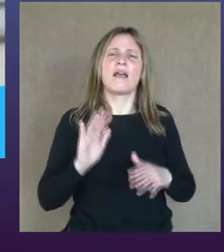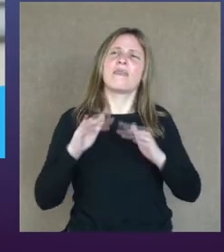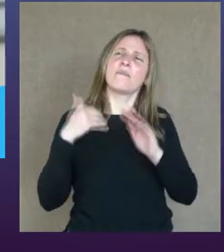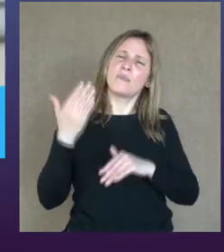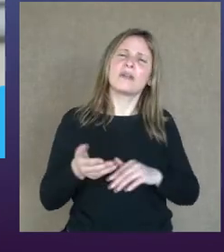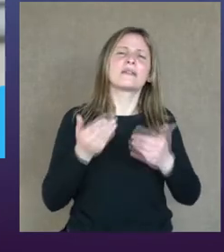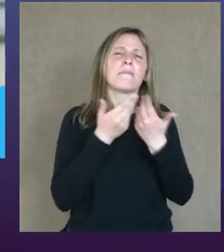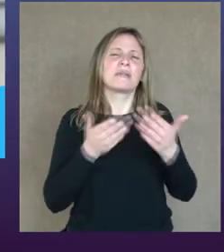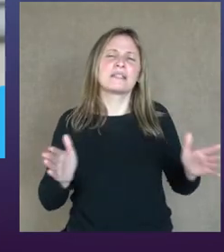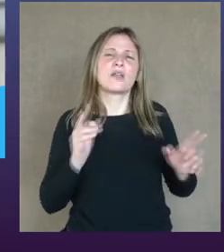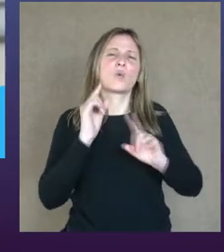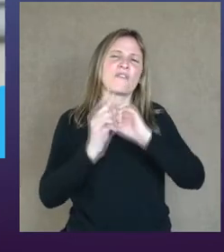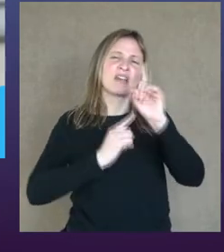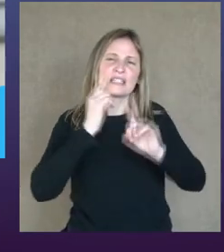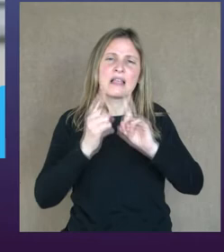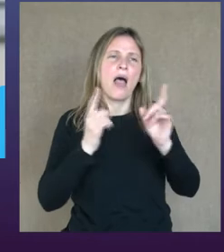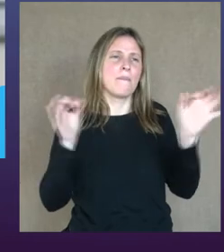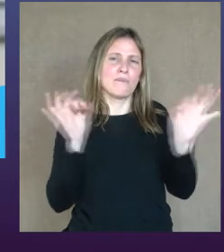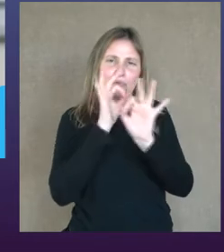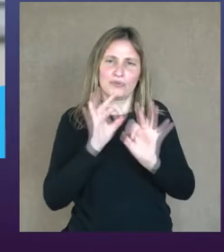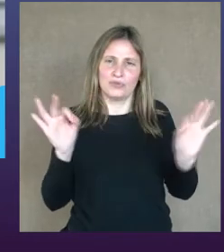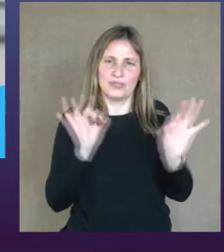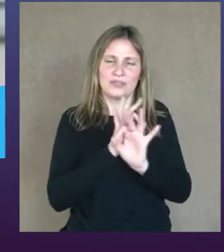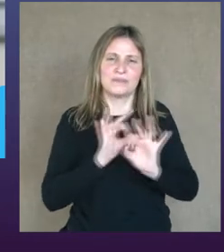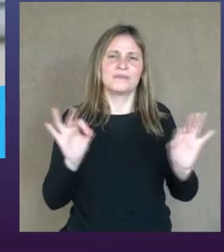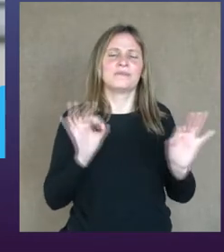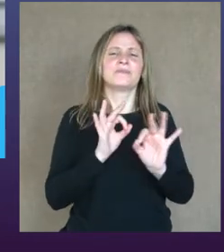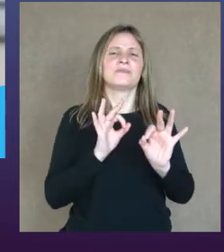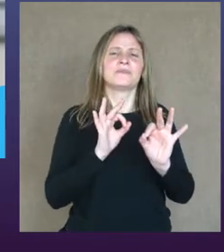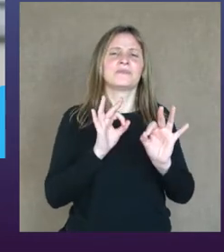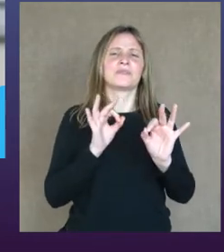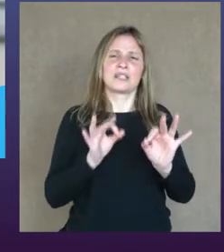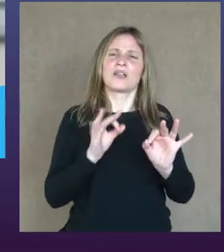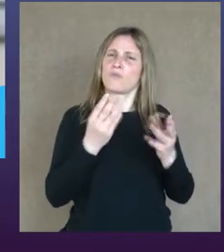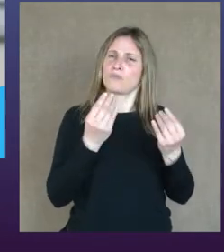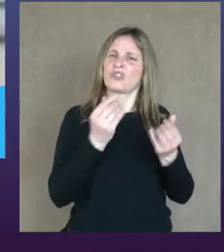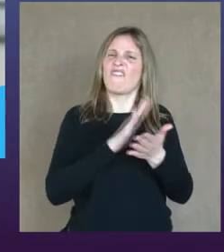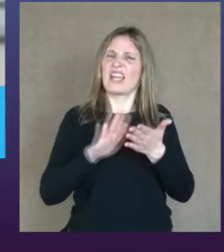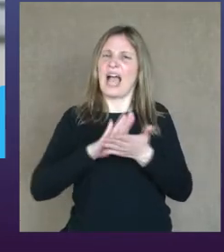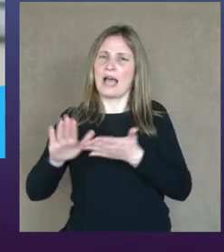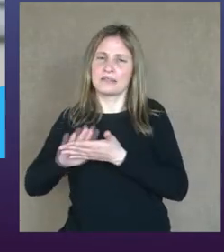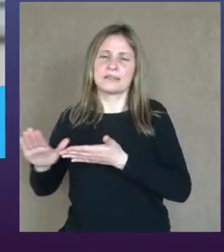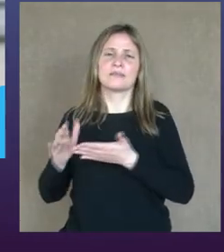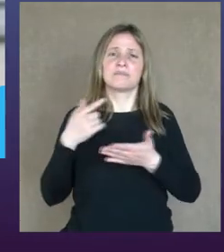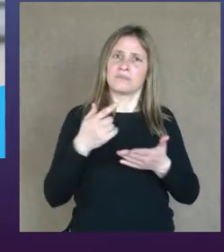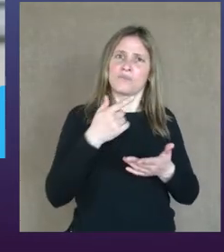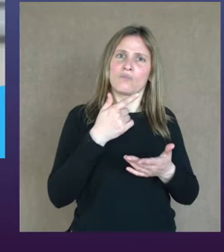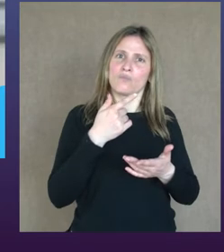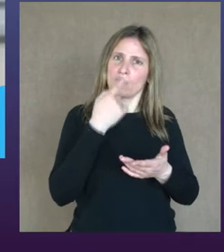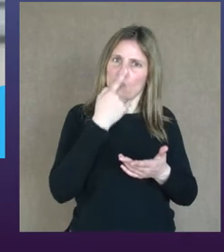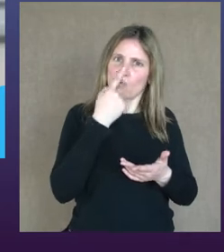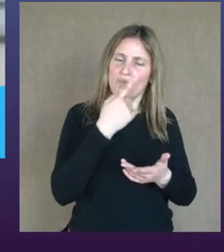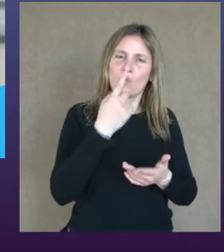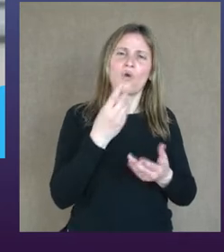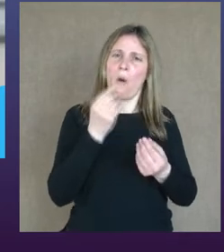entré al Conservatorio Universitario acá de Música y tuve varias becas que estuvieron súper buenas con Raquel